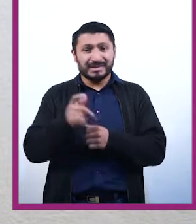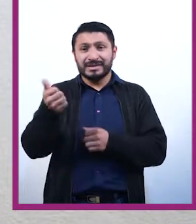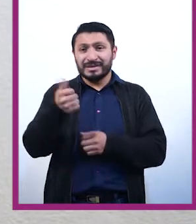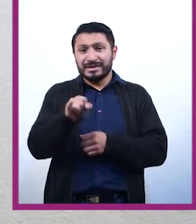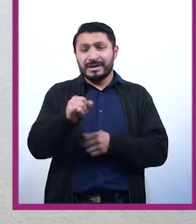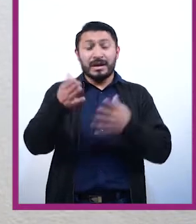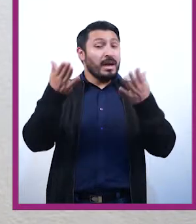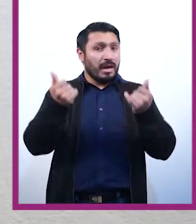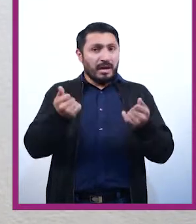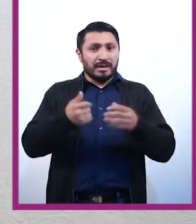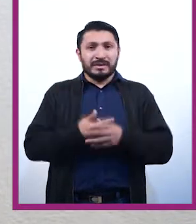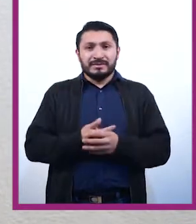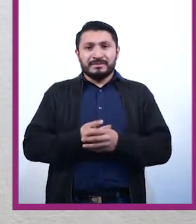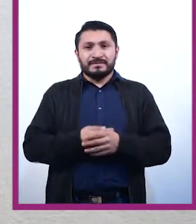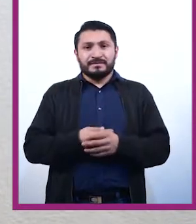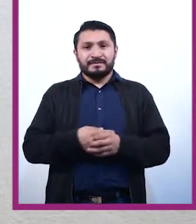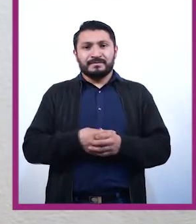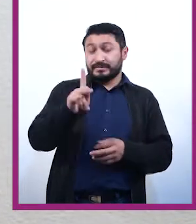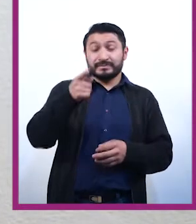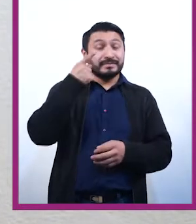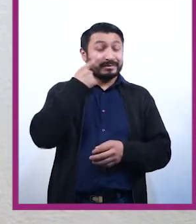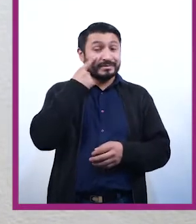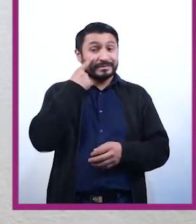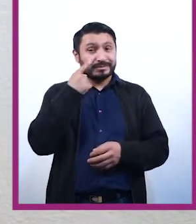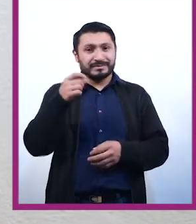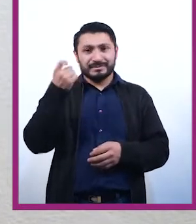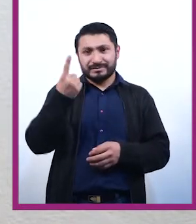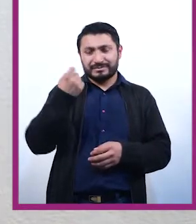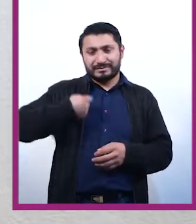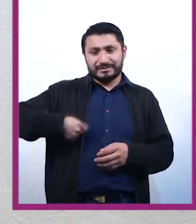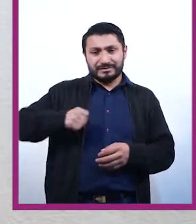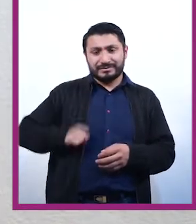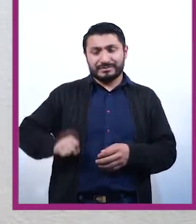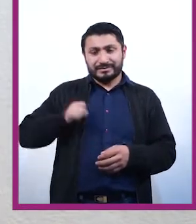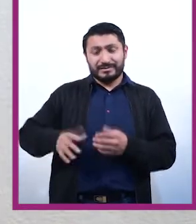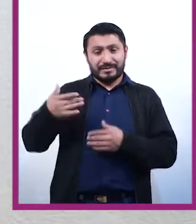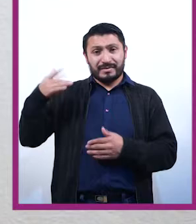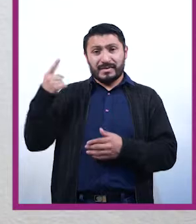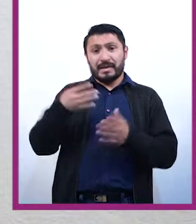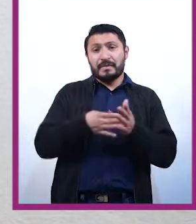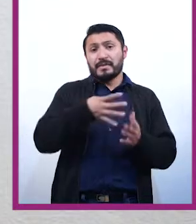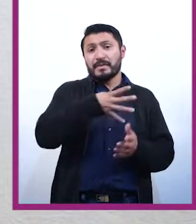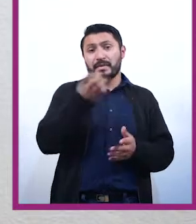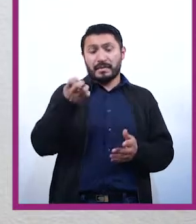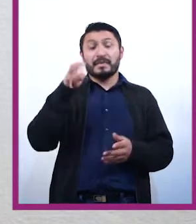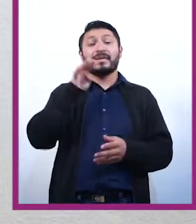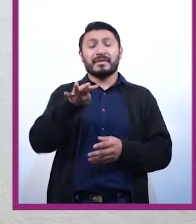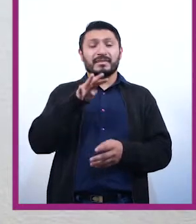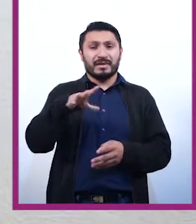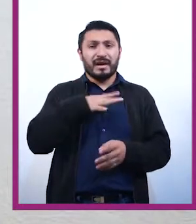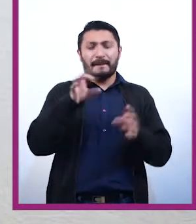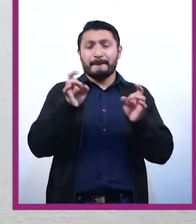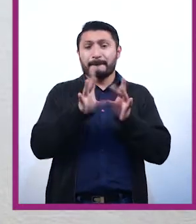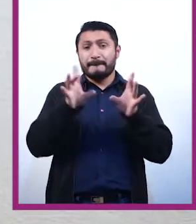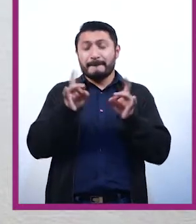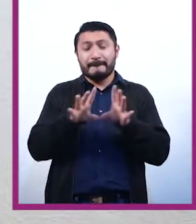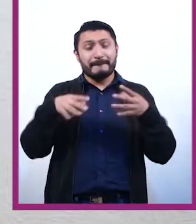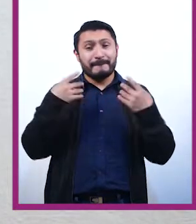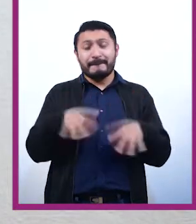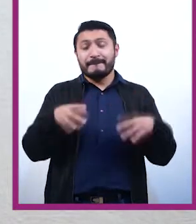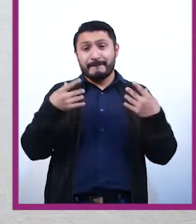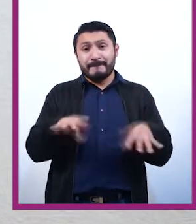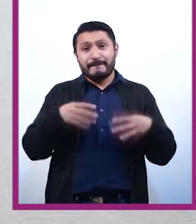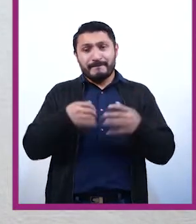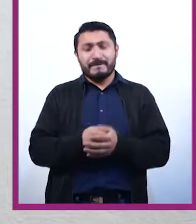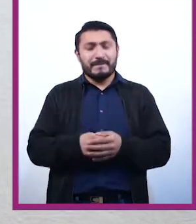Todos sabemos que algo así no existe. Pero ojo, hace un siglo exactamente, en 1919, un